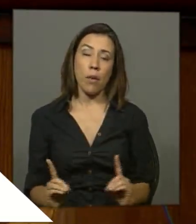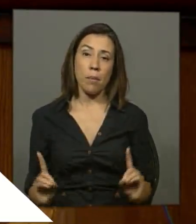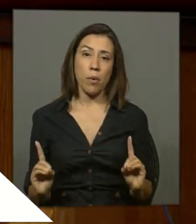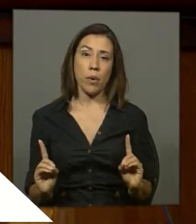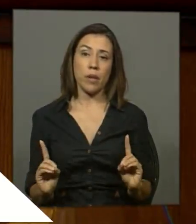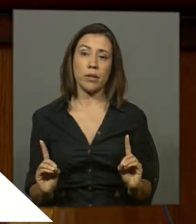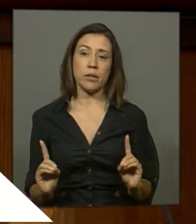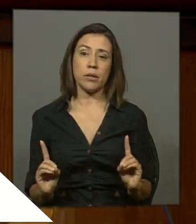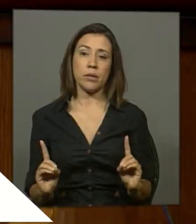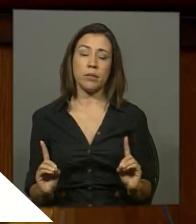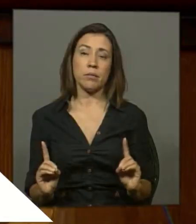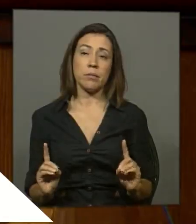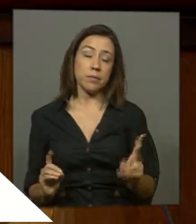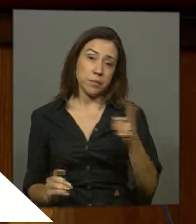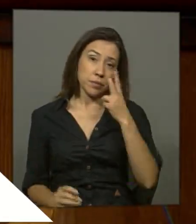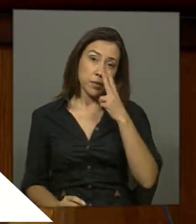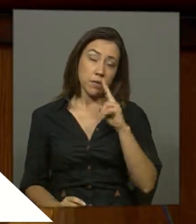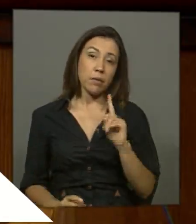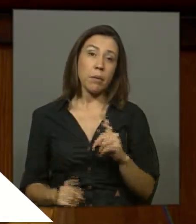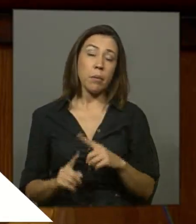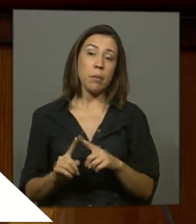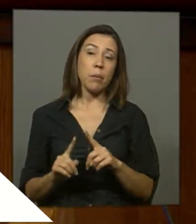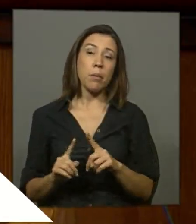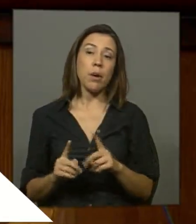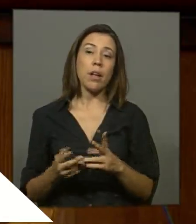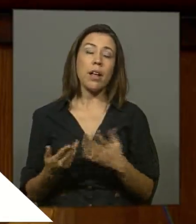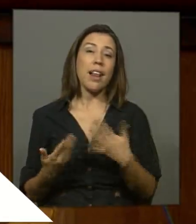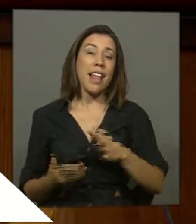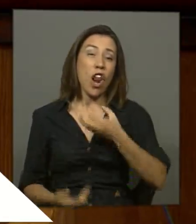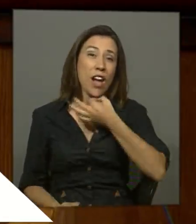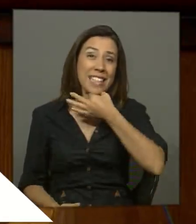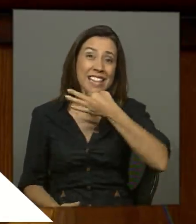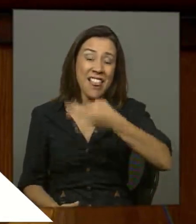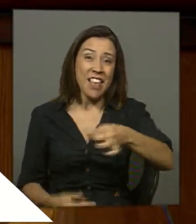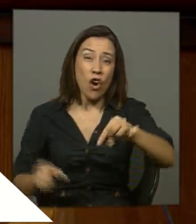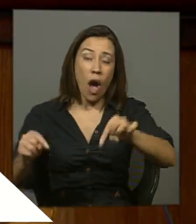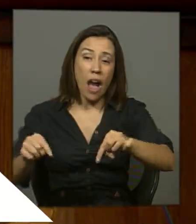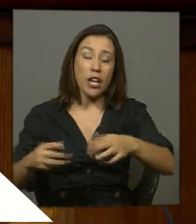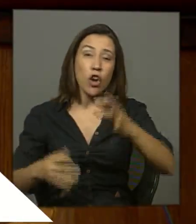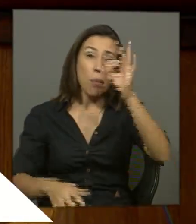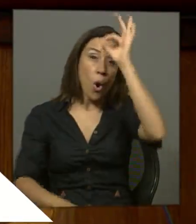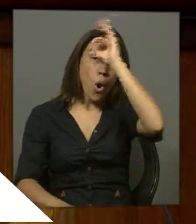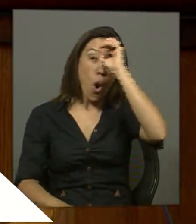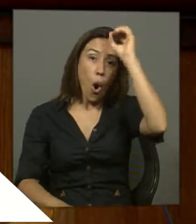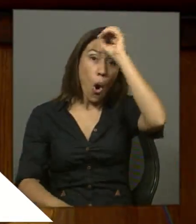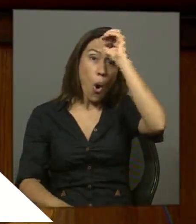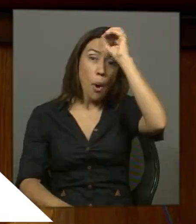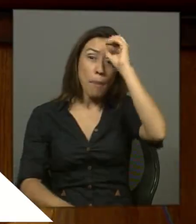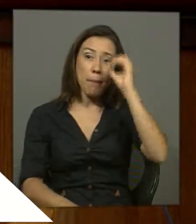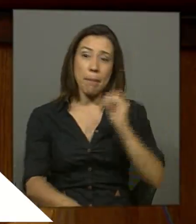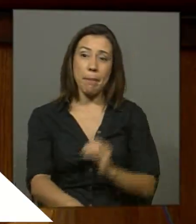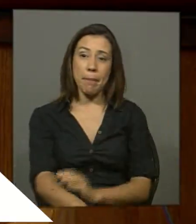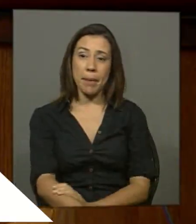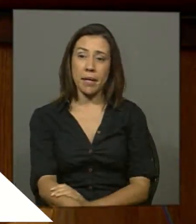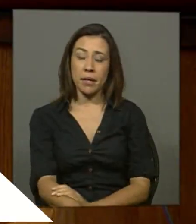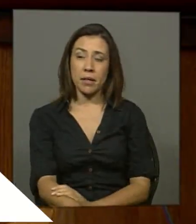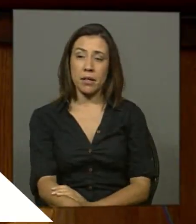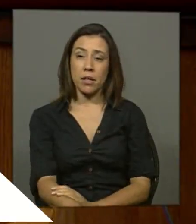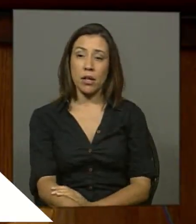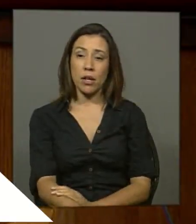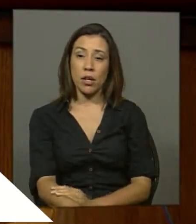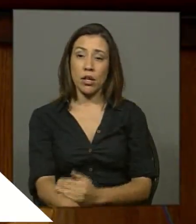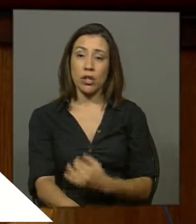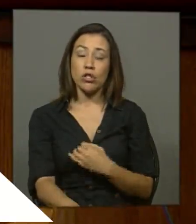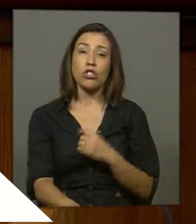e independientemente por lo tanto de lo que se haya vertido aquí como opiniones reconozco